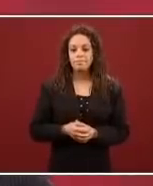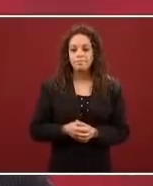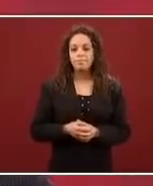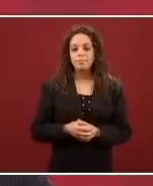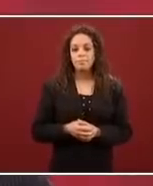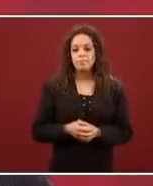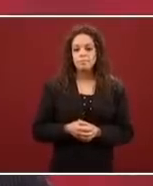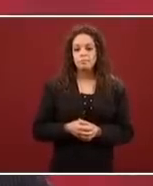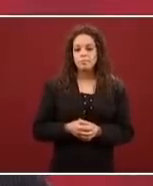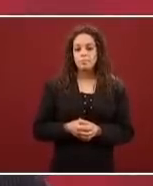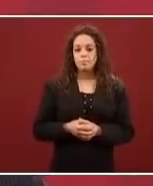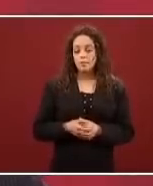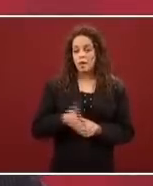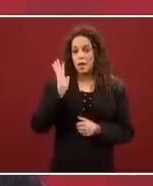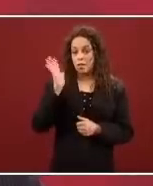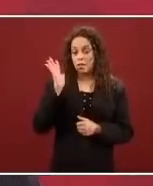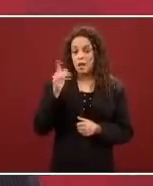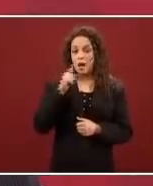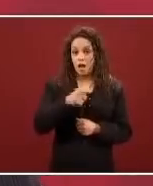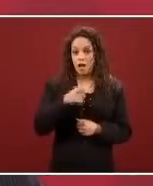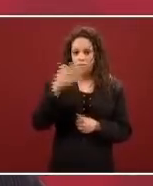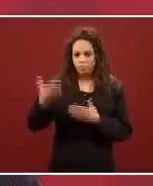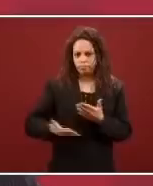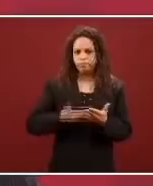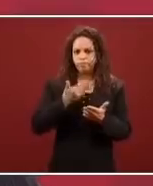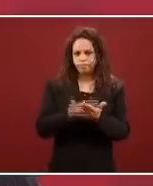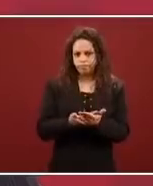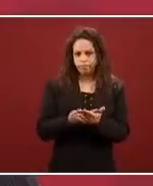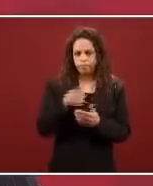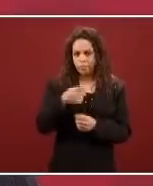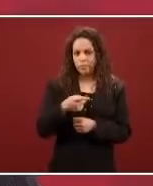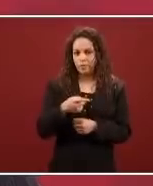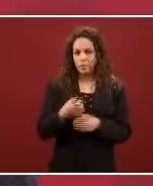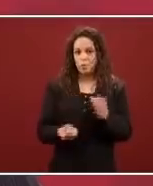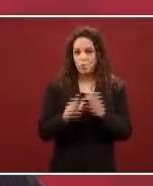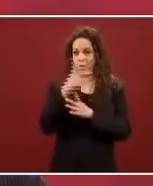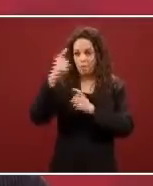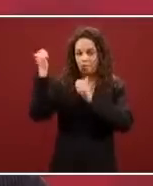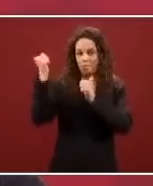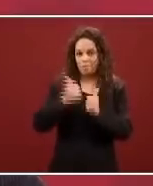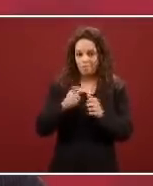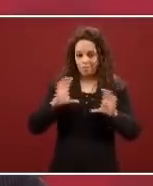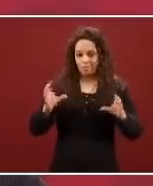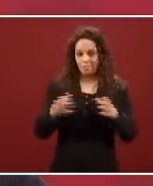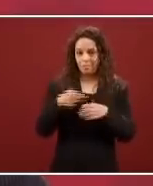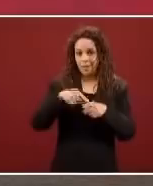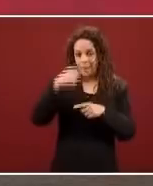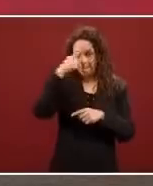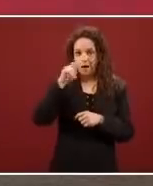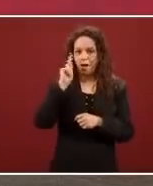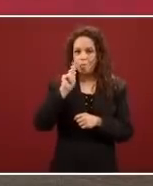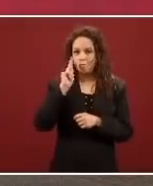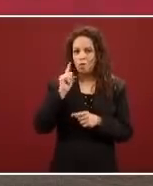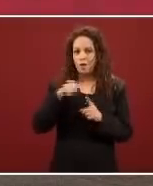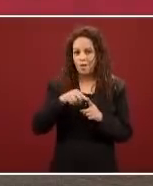una valoración en base a este primer kit que ha sido sometido a pruebas rápidas, no ha emitido una certificación como